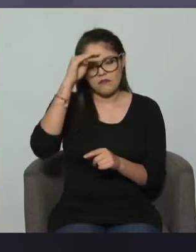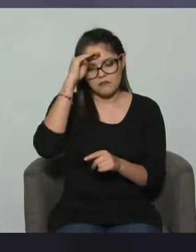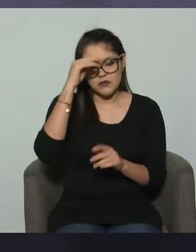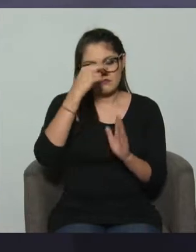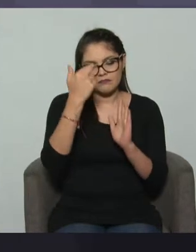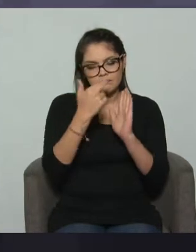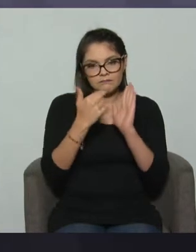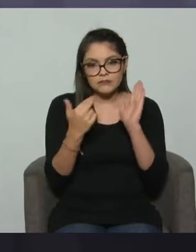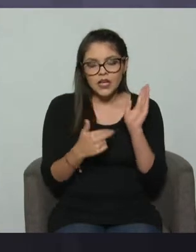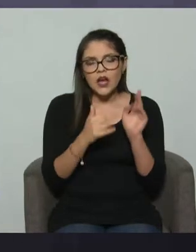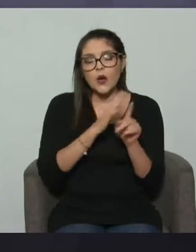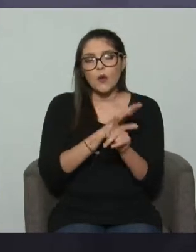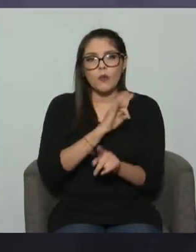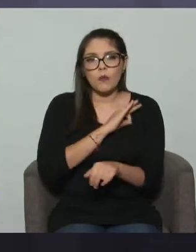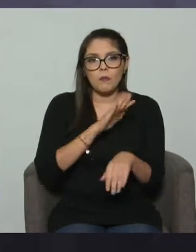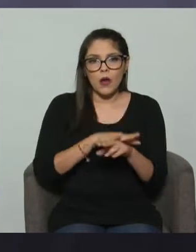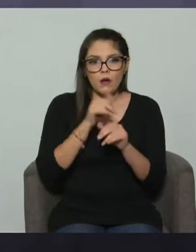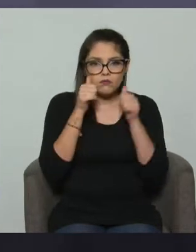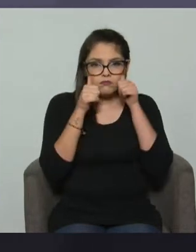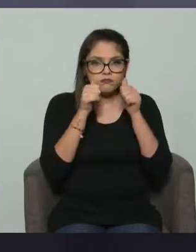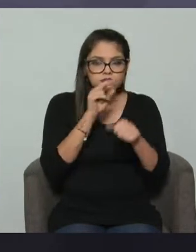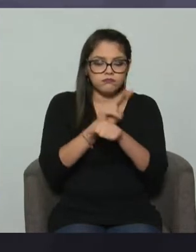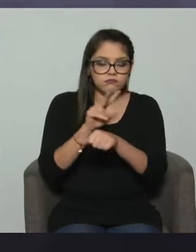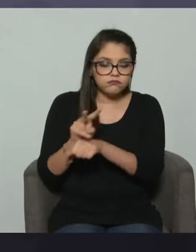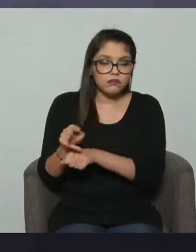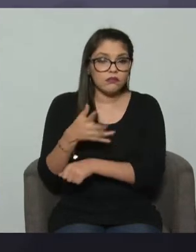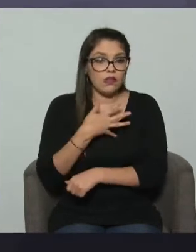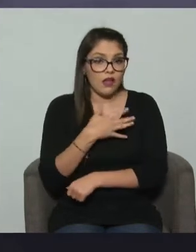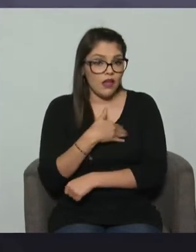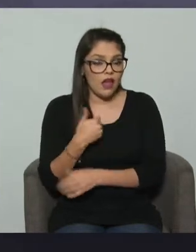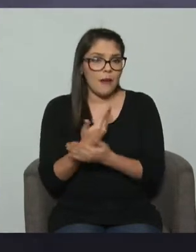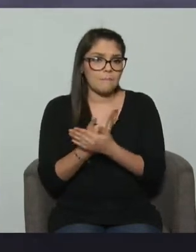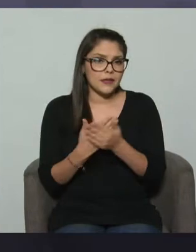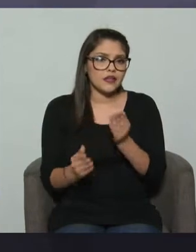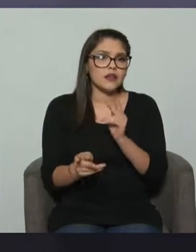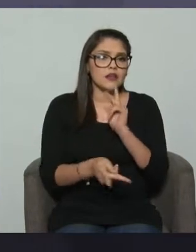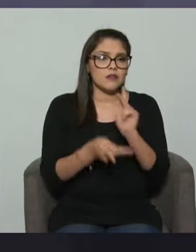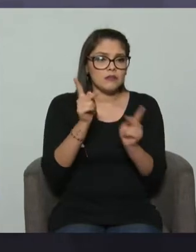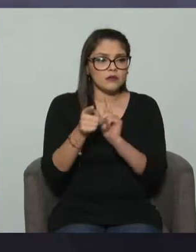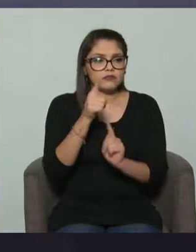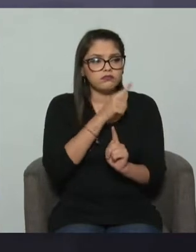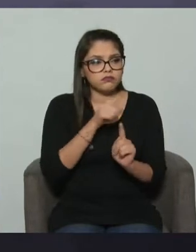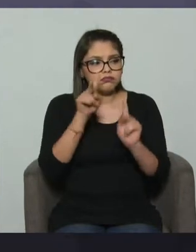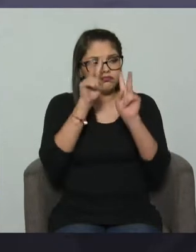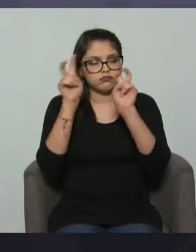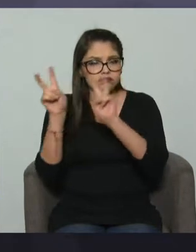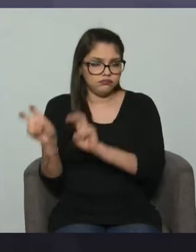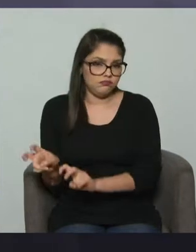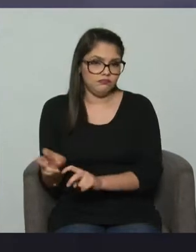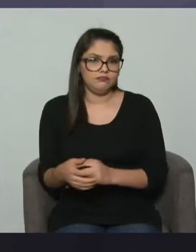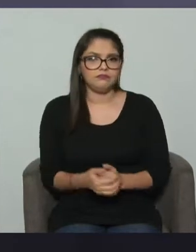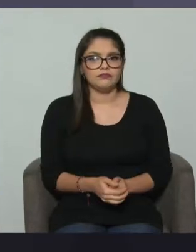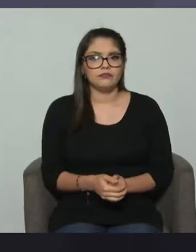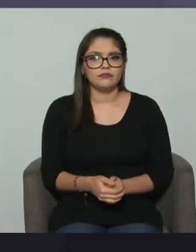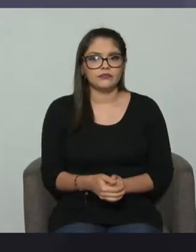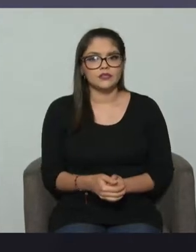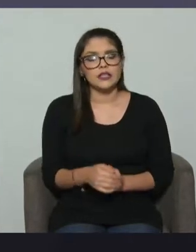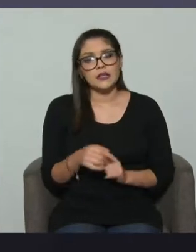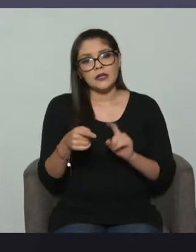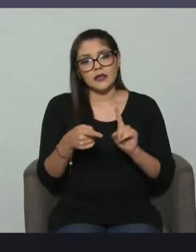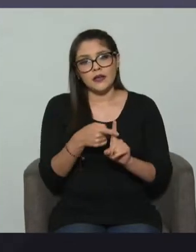para vigilar, estar con sus hijos y platicar con ellos, hablar de todos los temas? Yo creo que un primer punto es no